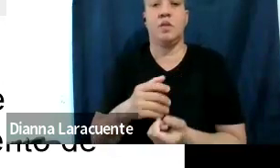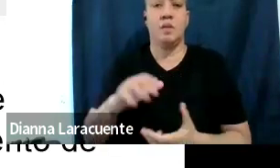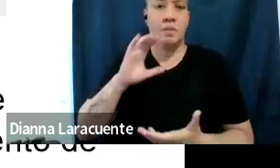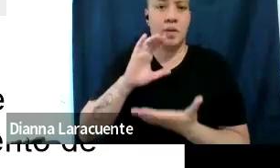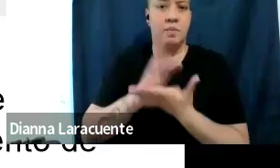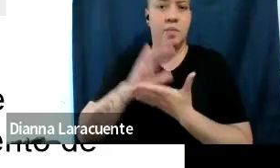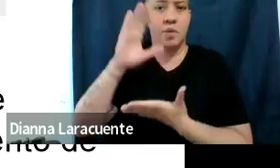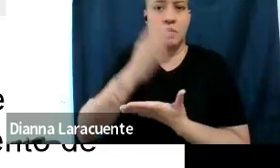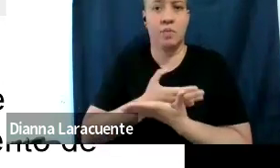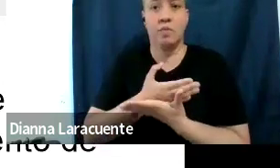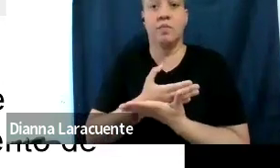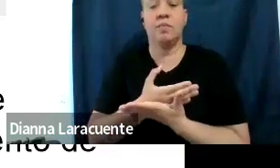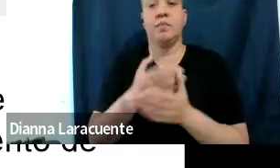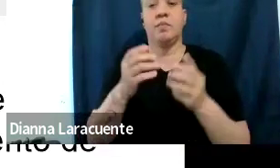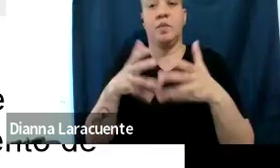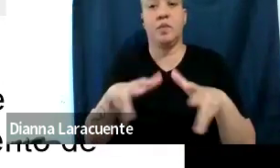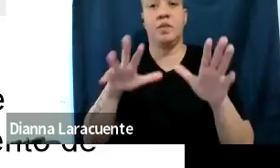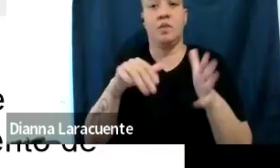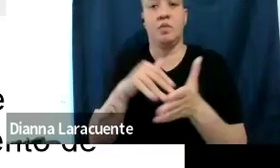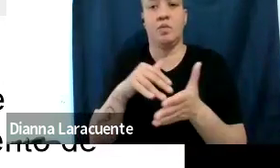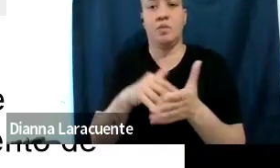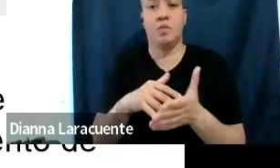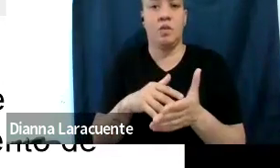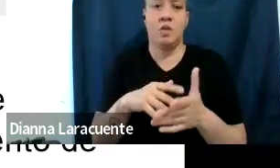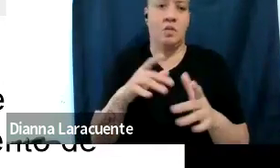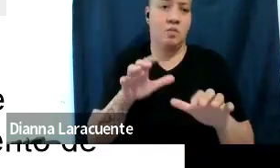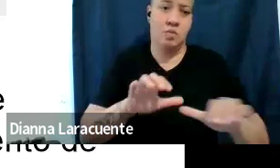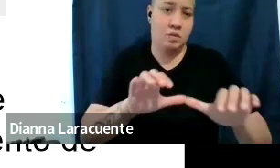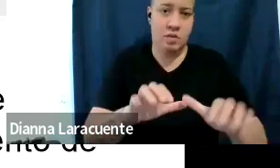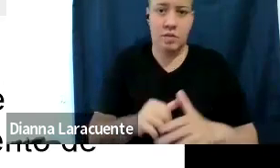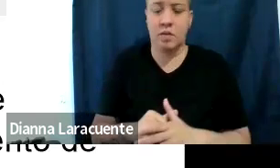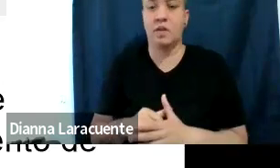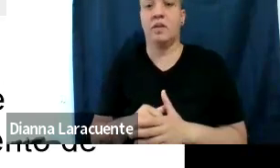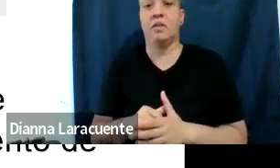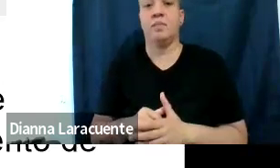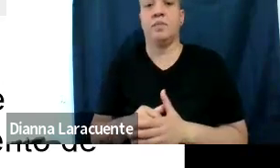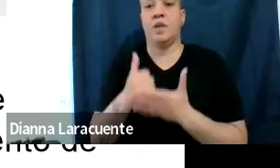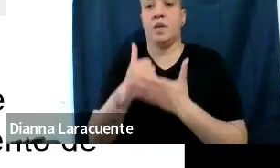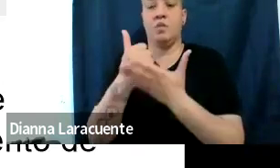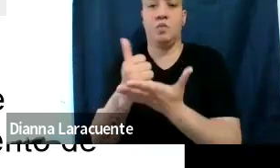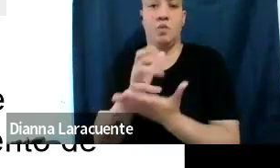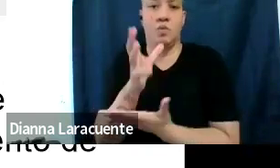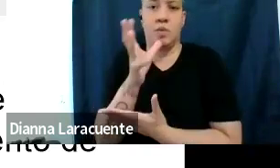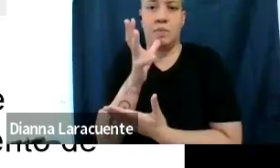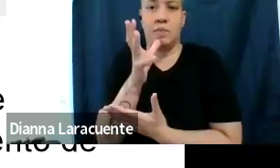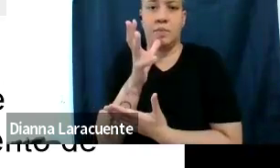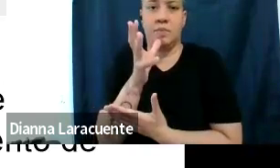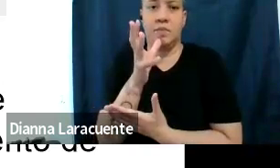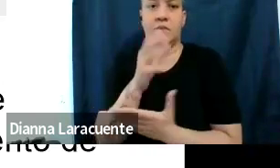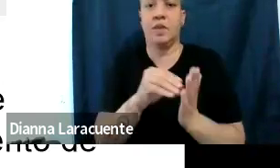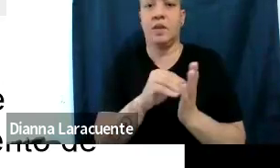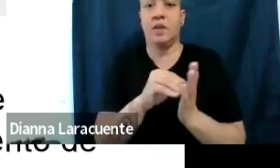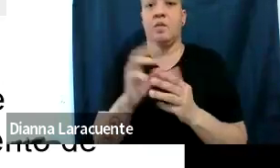hijo. Podrá terminar sus estudios, cosa que no hizo, hasta que él ayude a su madre. Así queda en el mundo